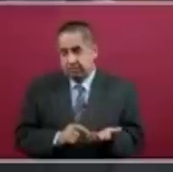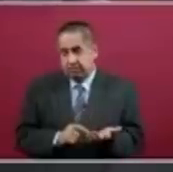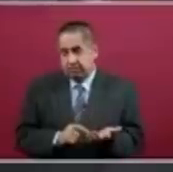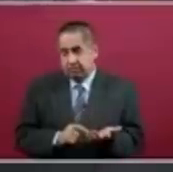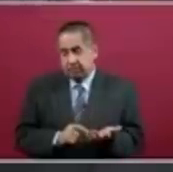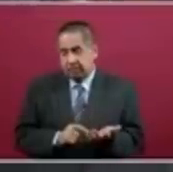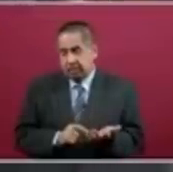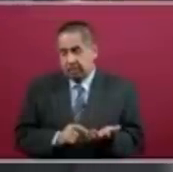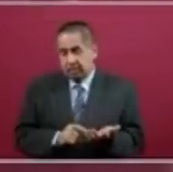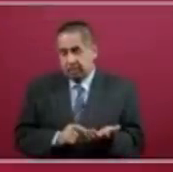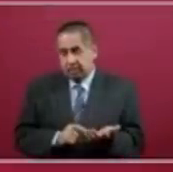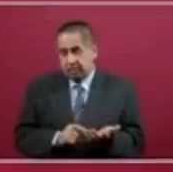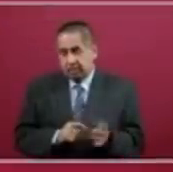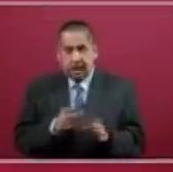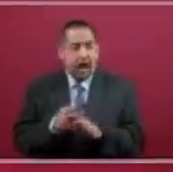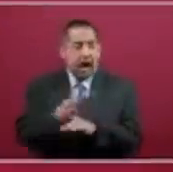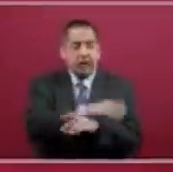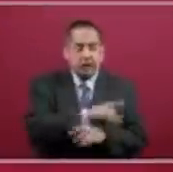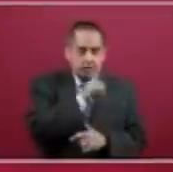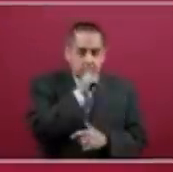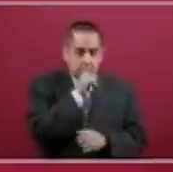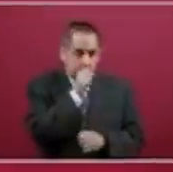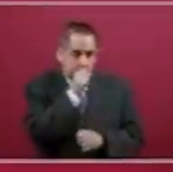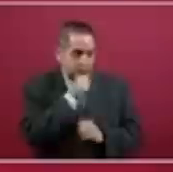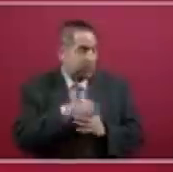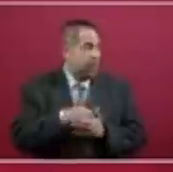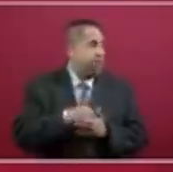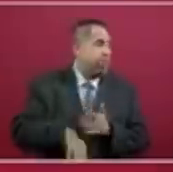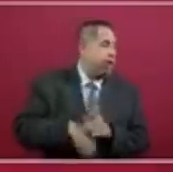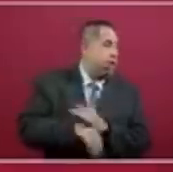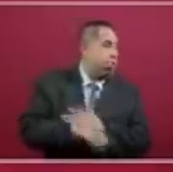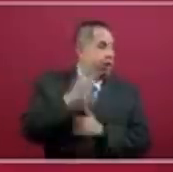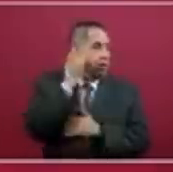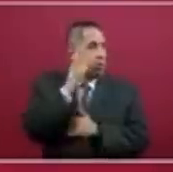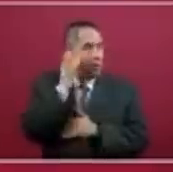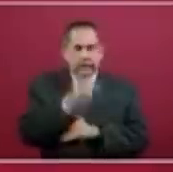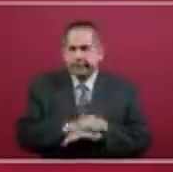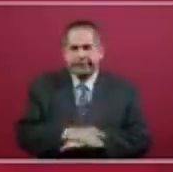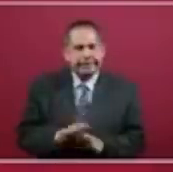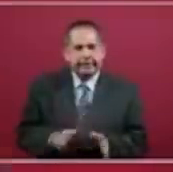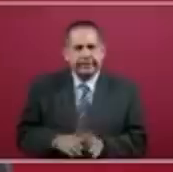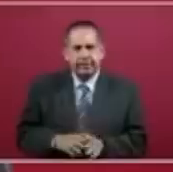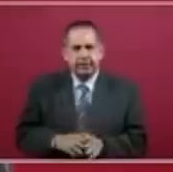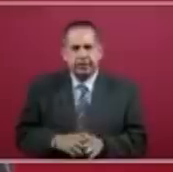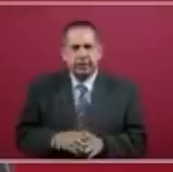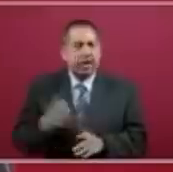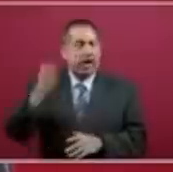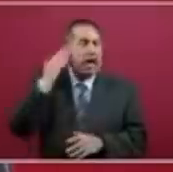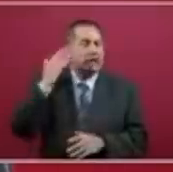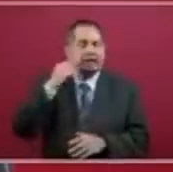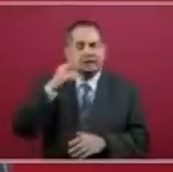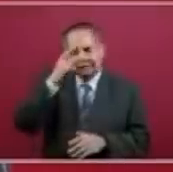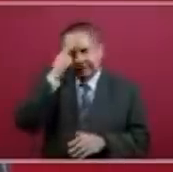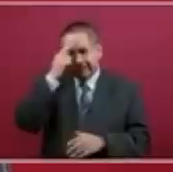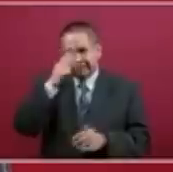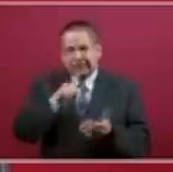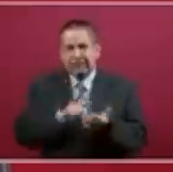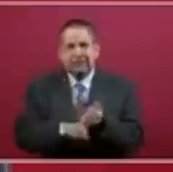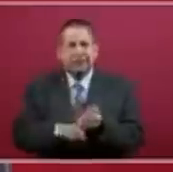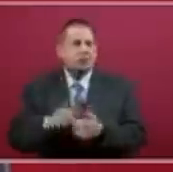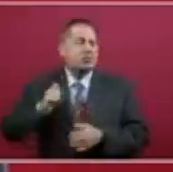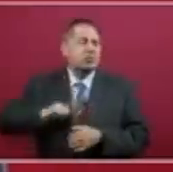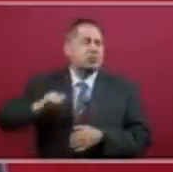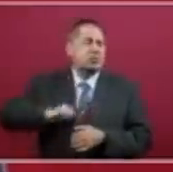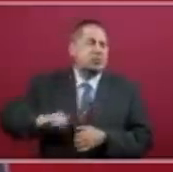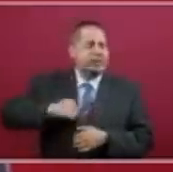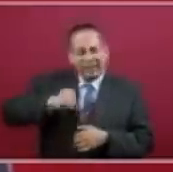Antes se callaban las cosas, se aplicaba la vieja consigna colonial,